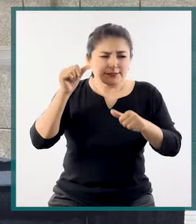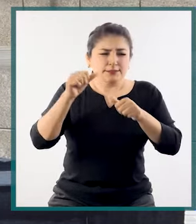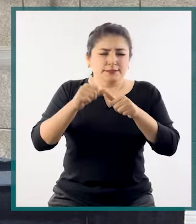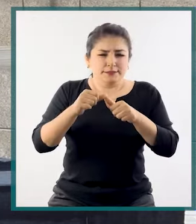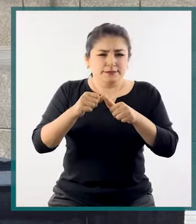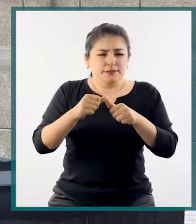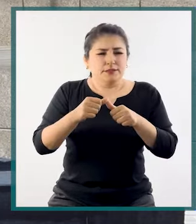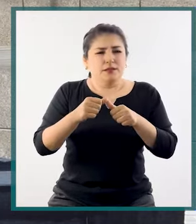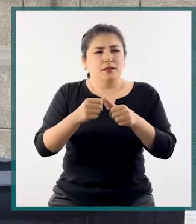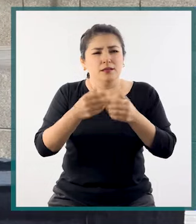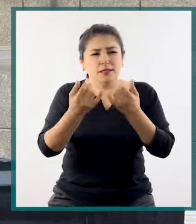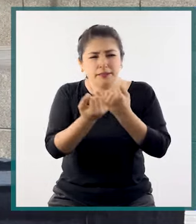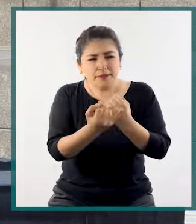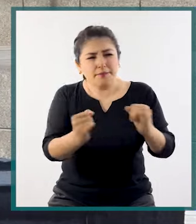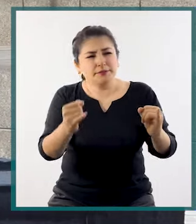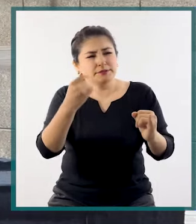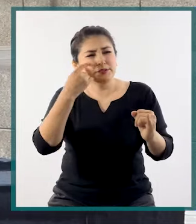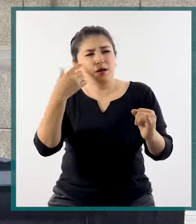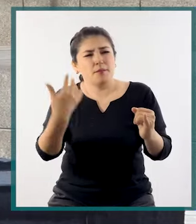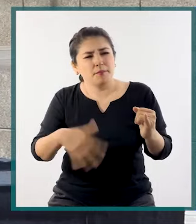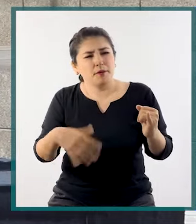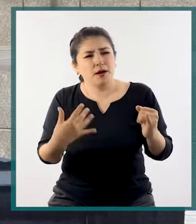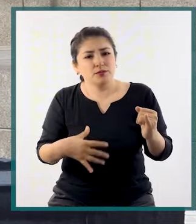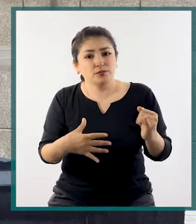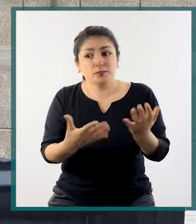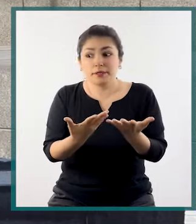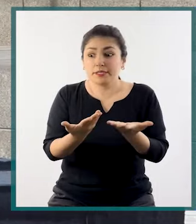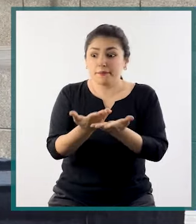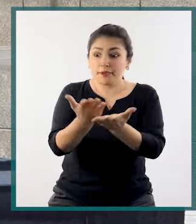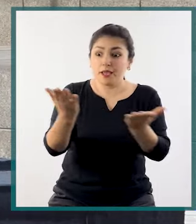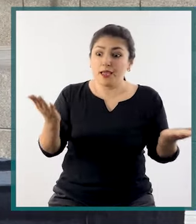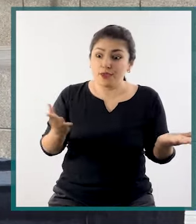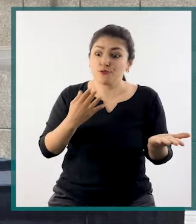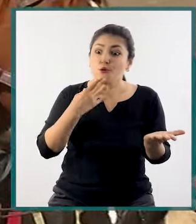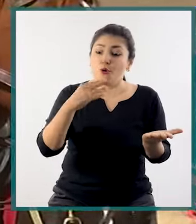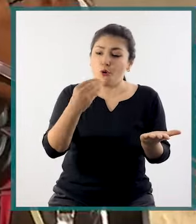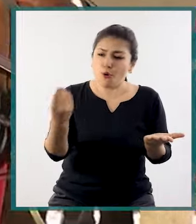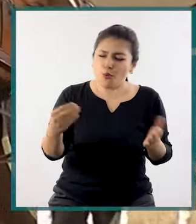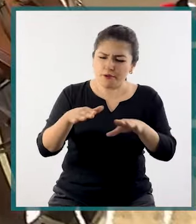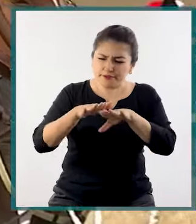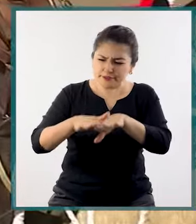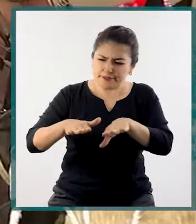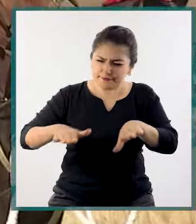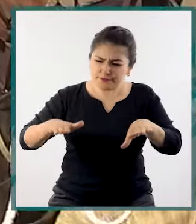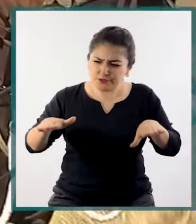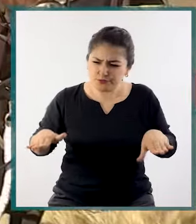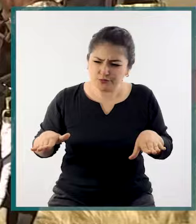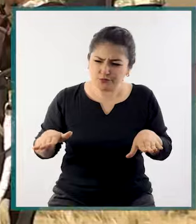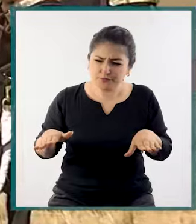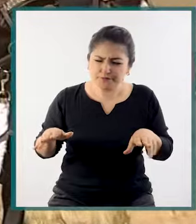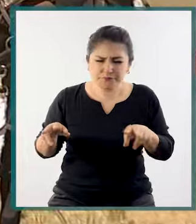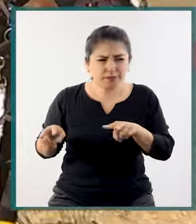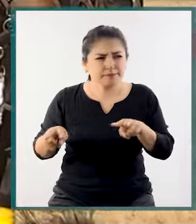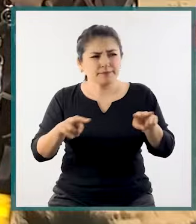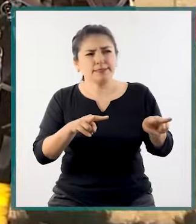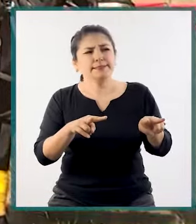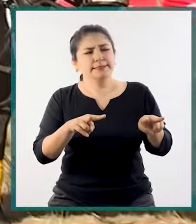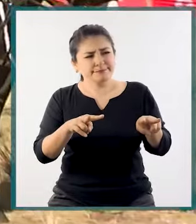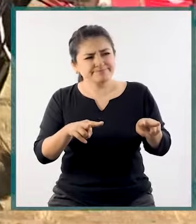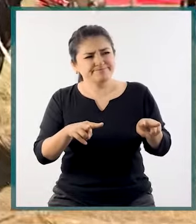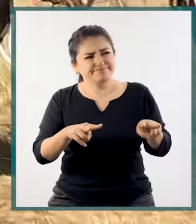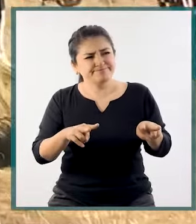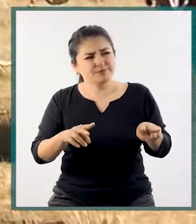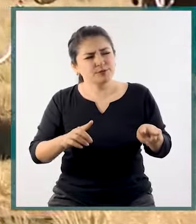revalorarla, para que nuestros jóvenes y niños sigan